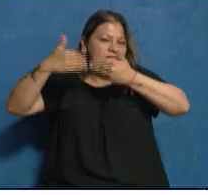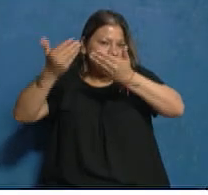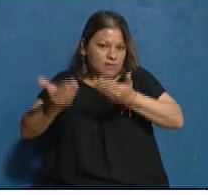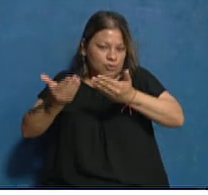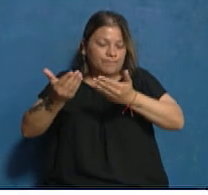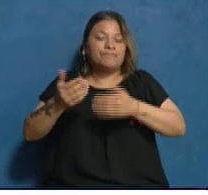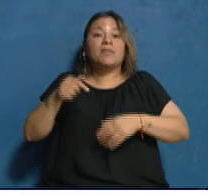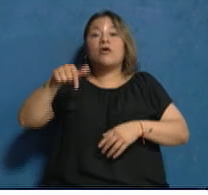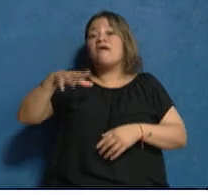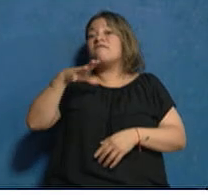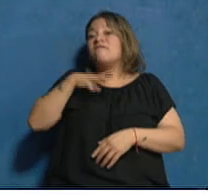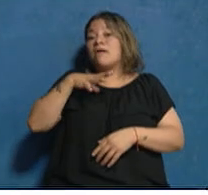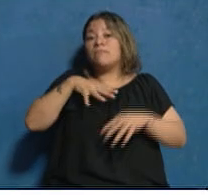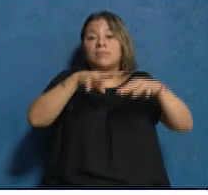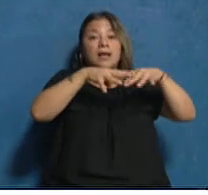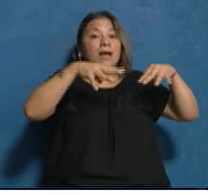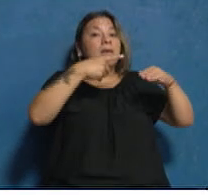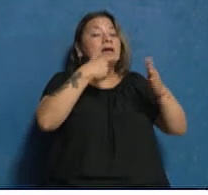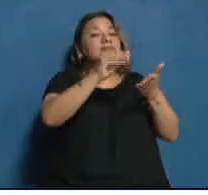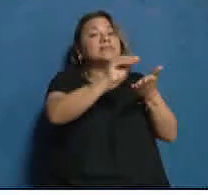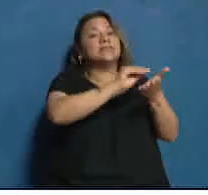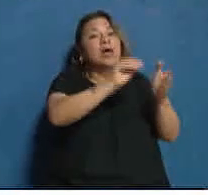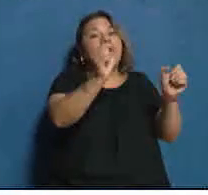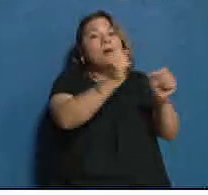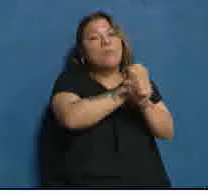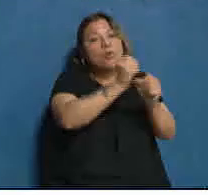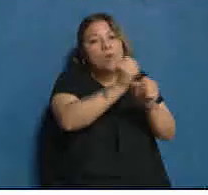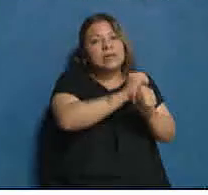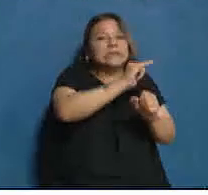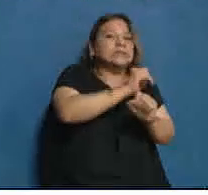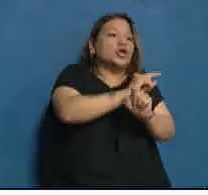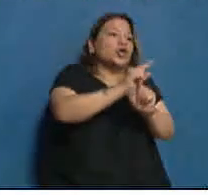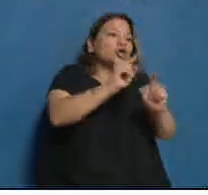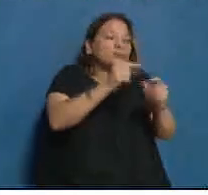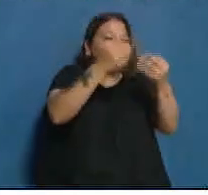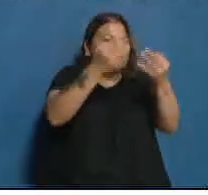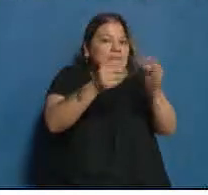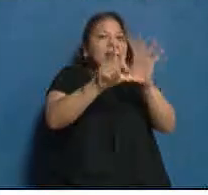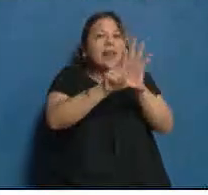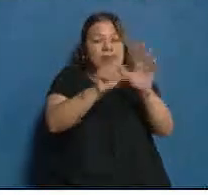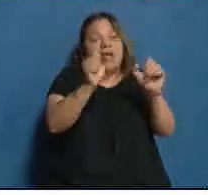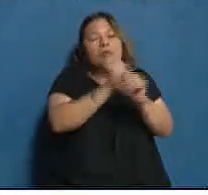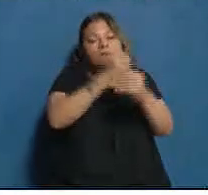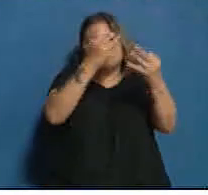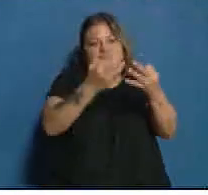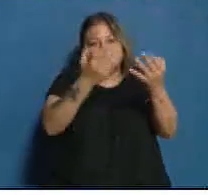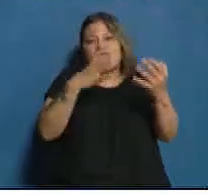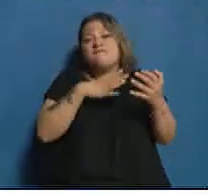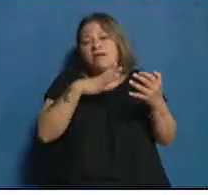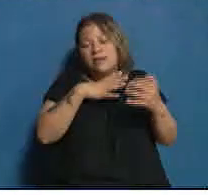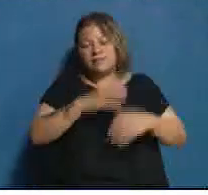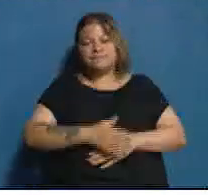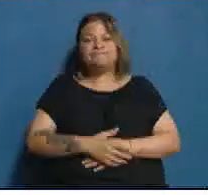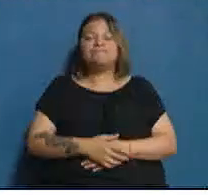vos, ahora queda la Cámara de Senadores para aprobar definitivamente esta ley que